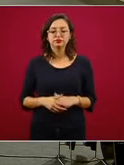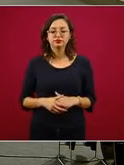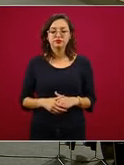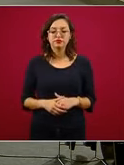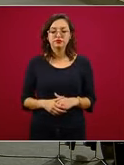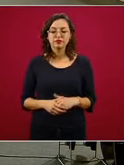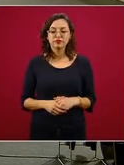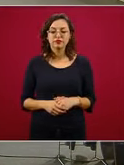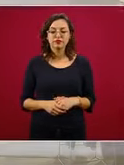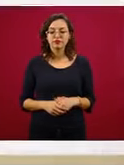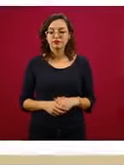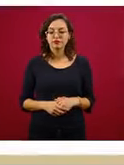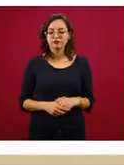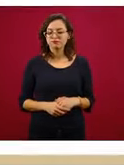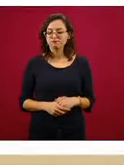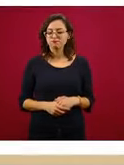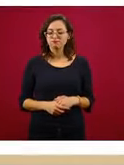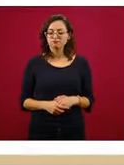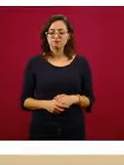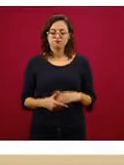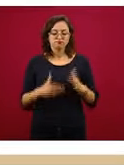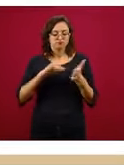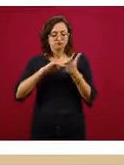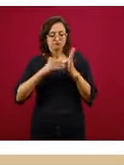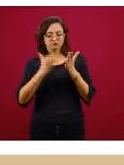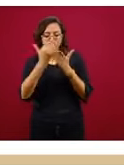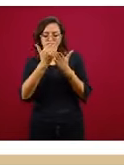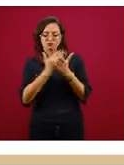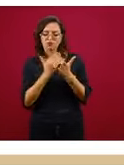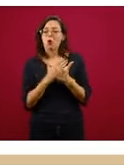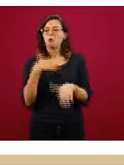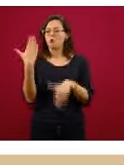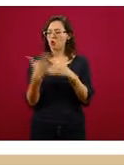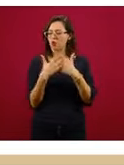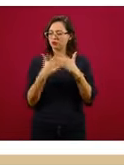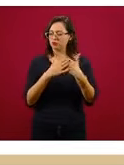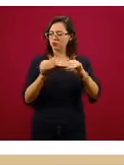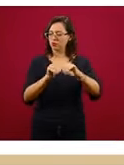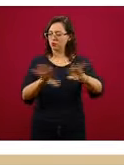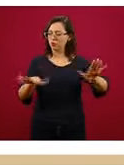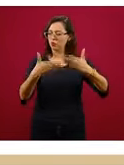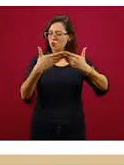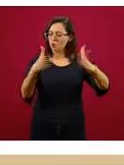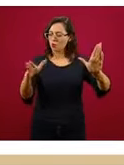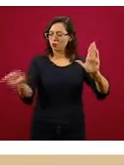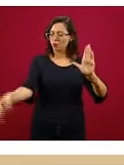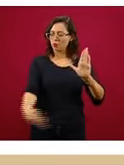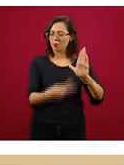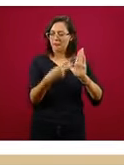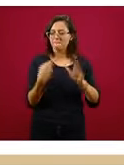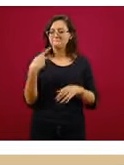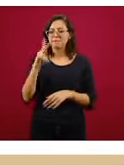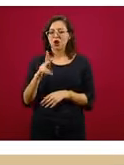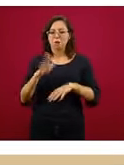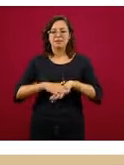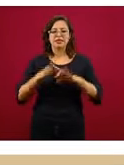Toda la estrategia, y vamos a hacer públicos los lineamientos pronto, va enfocado en identificar estos cuatro